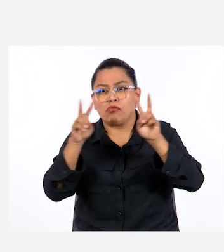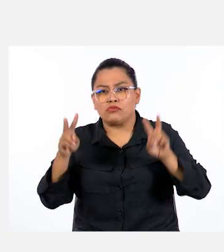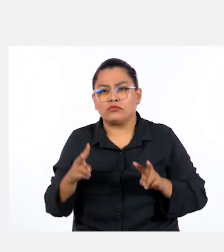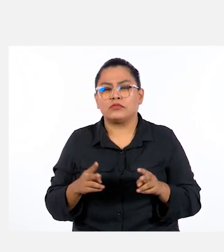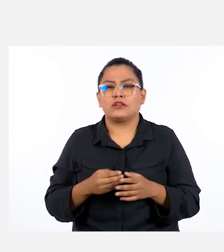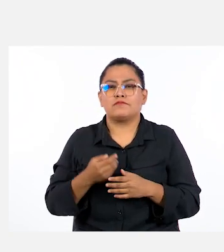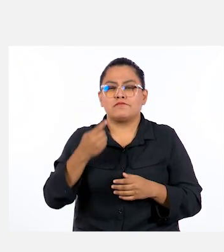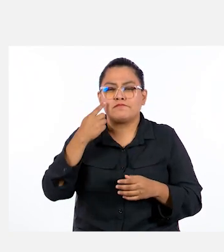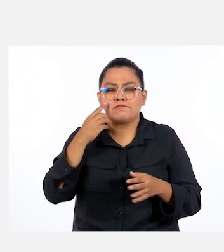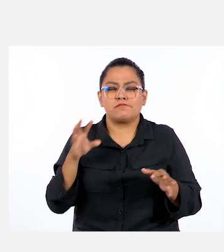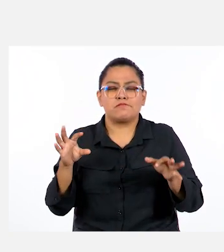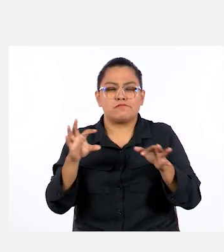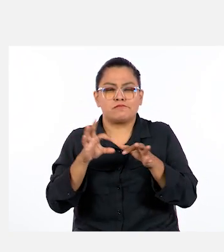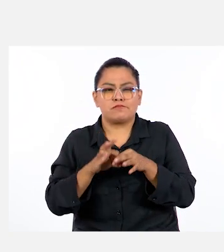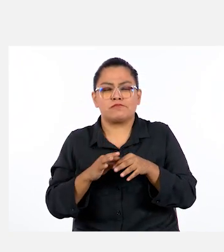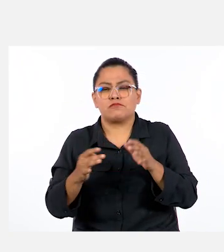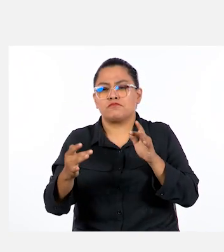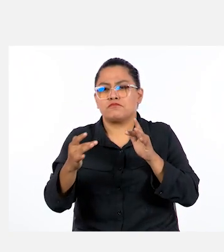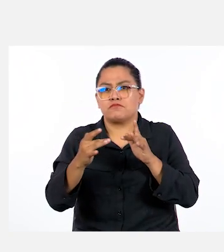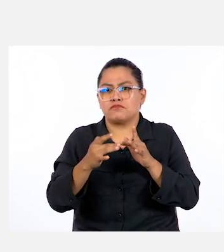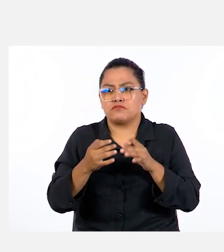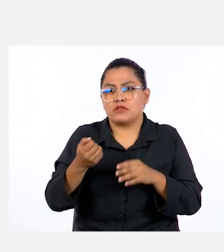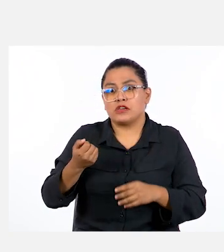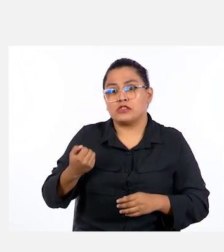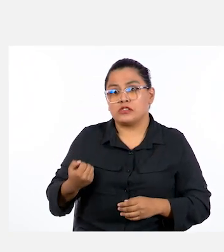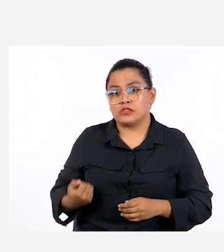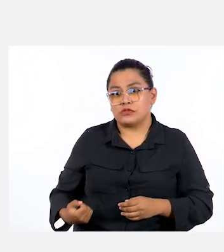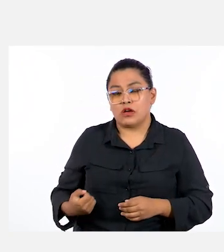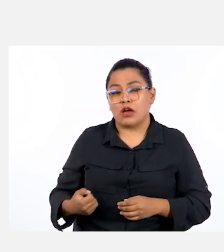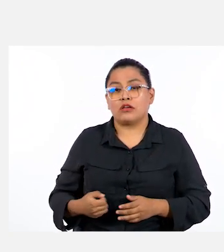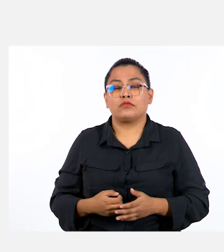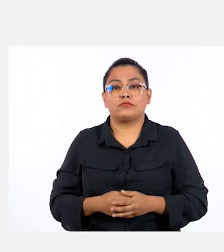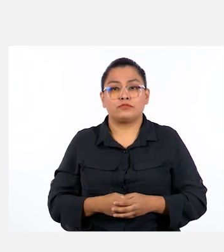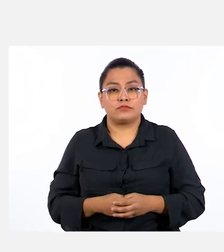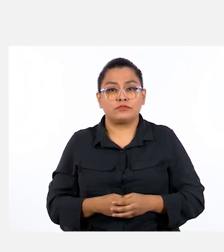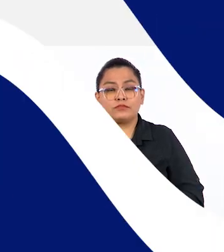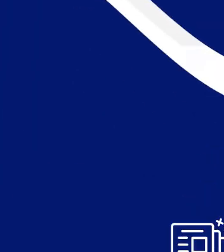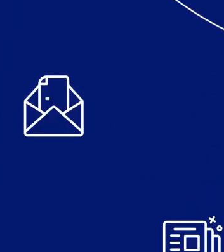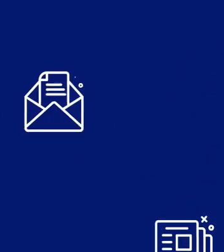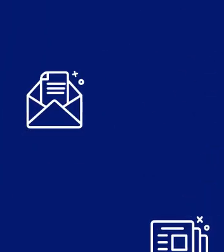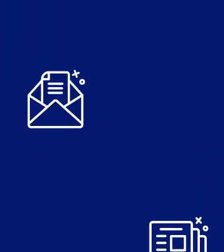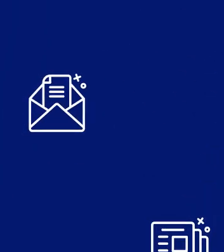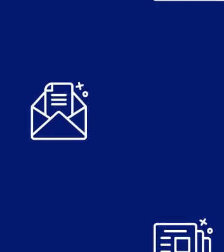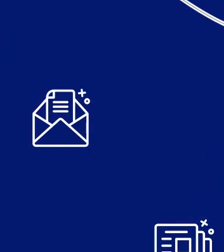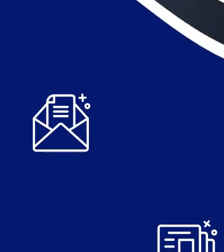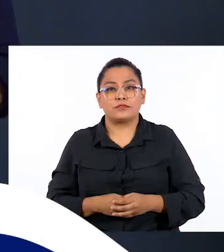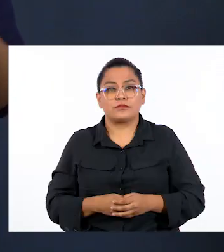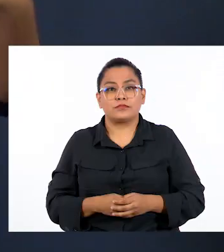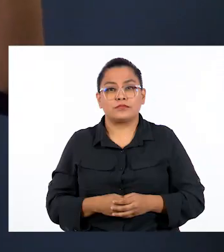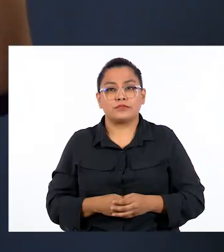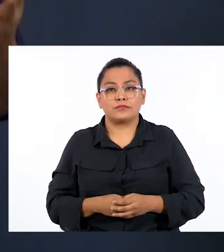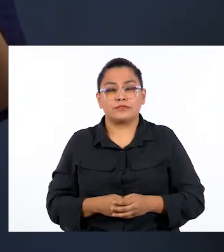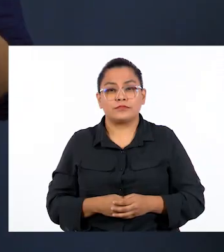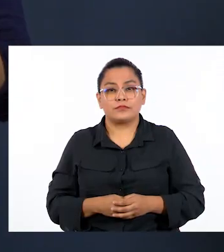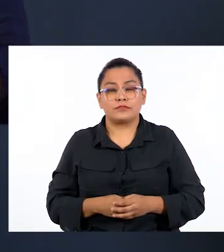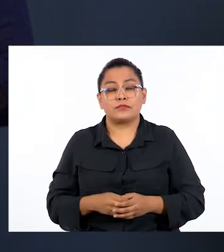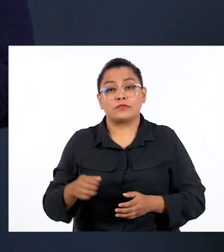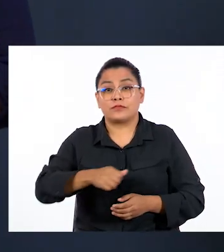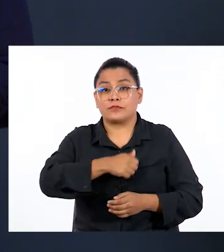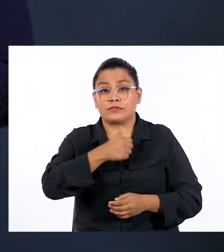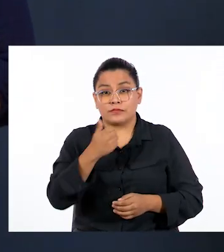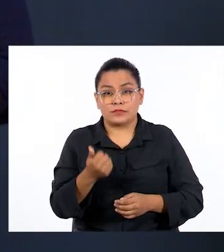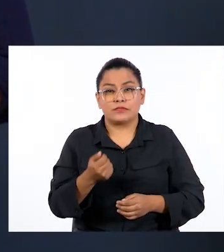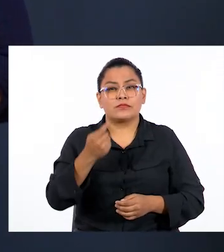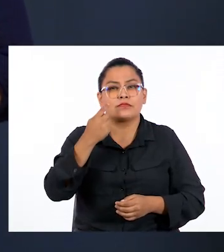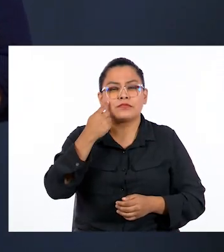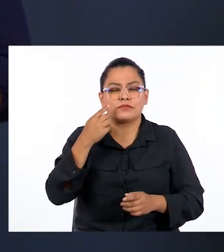inevitablemente el estudiantado como ciudadanos del mundo. Por otra parte,